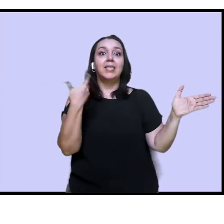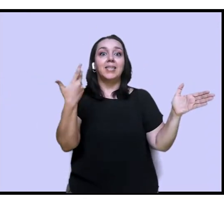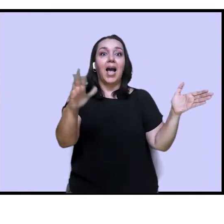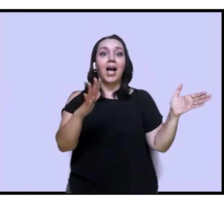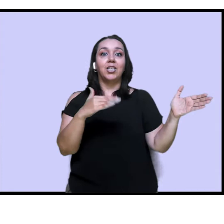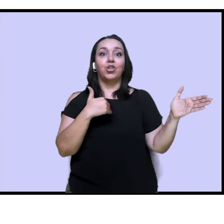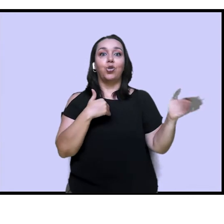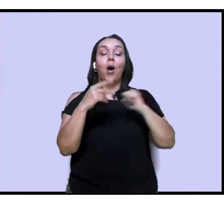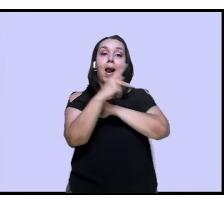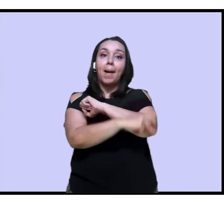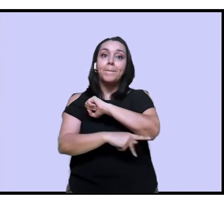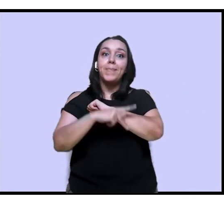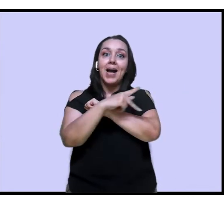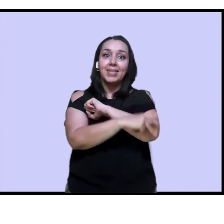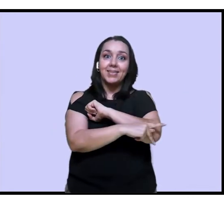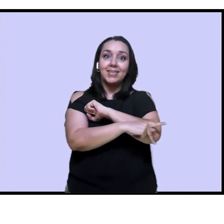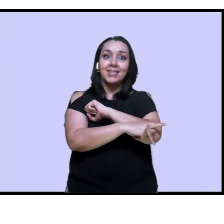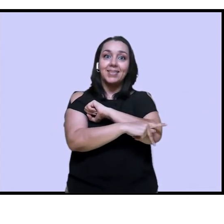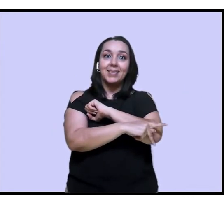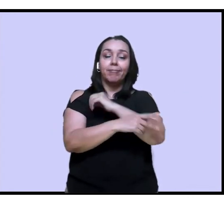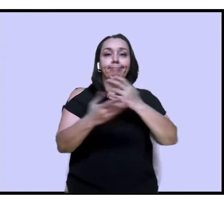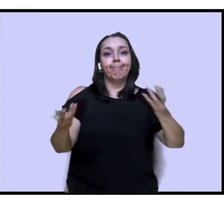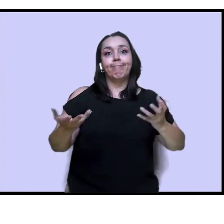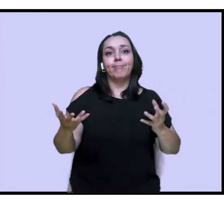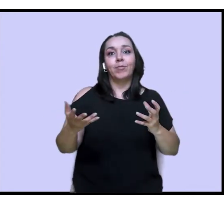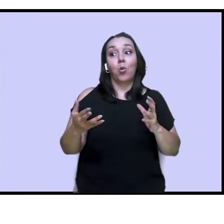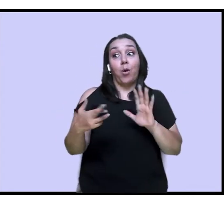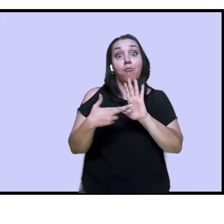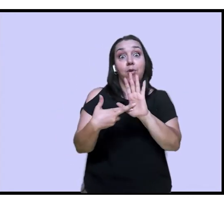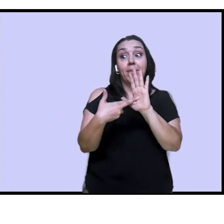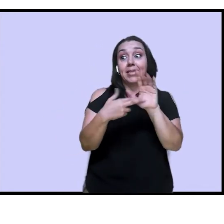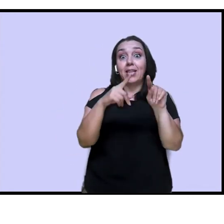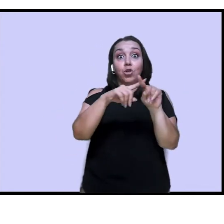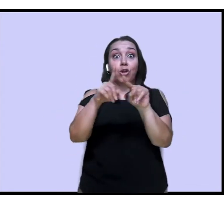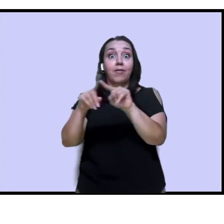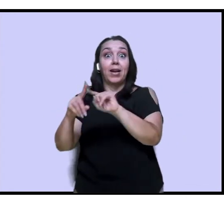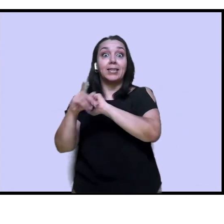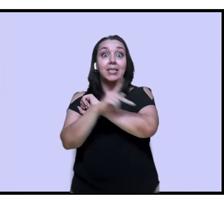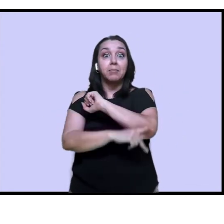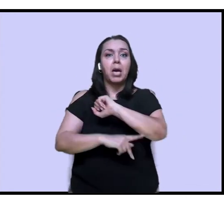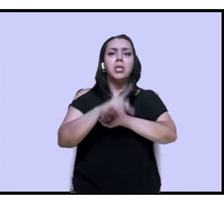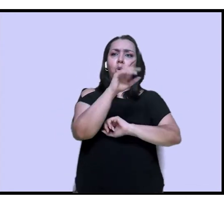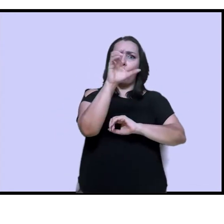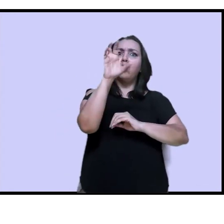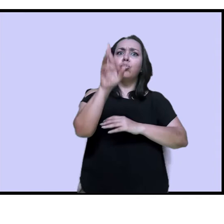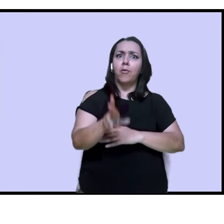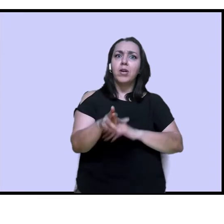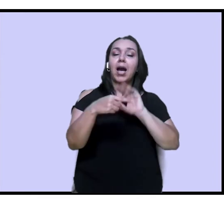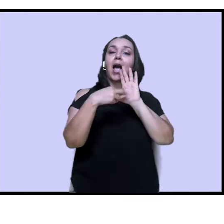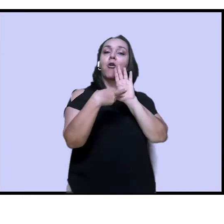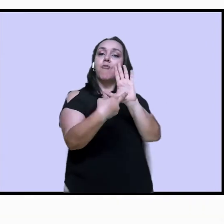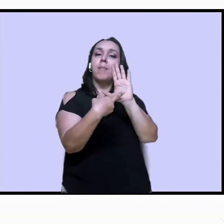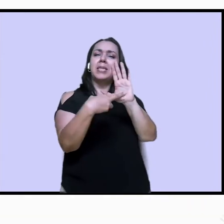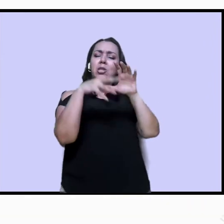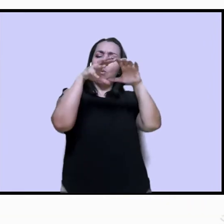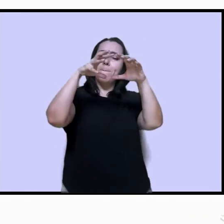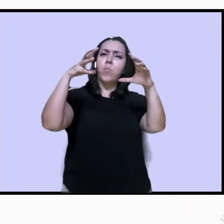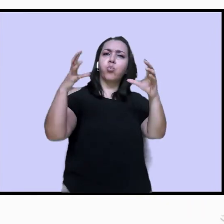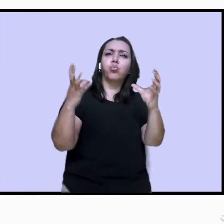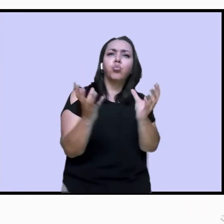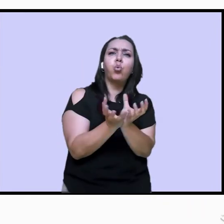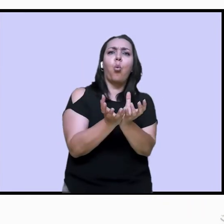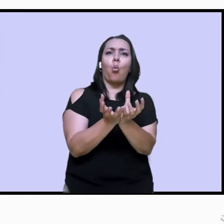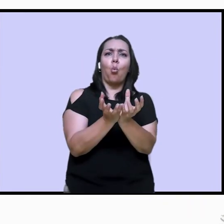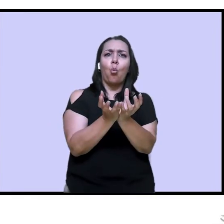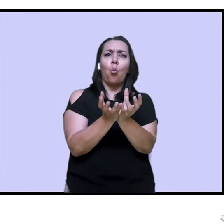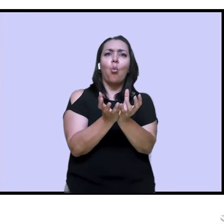hecho el país, que hay representación por Costa Rica y por el mundo.